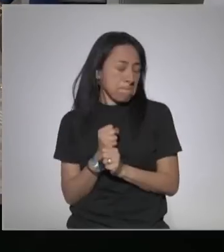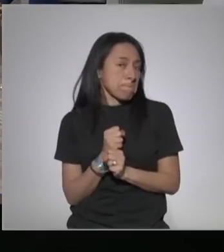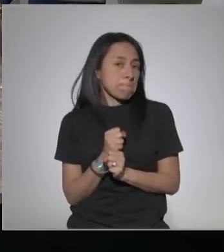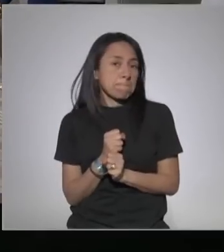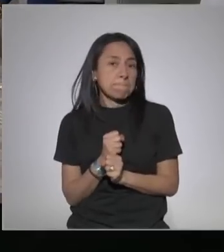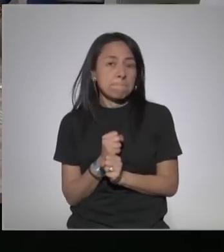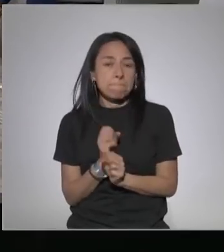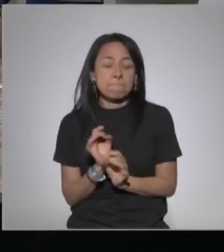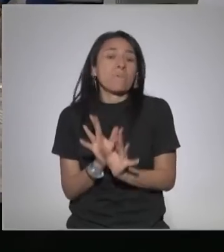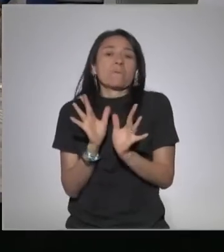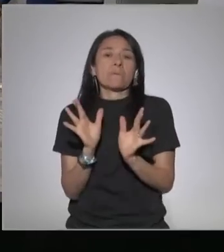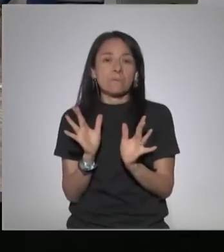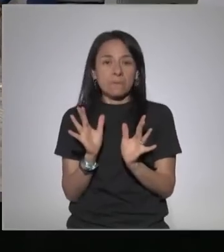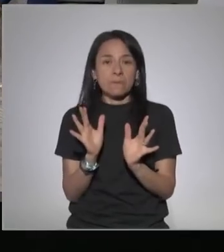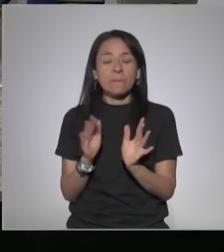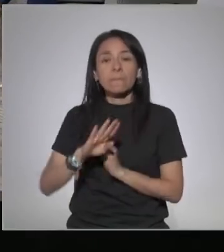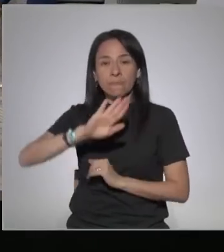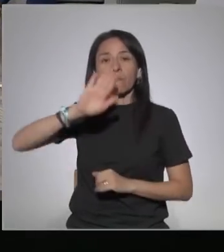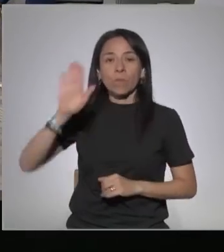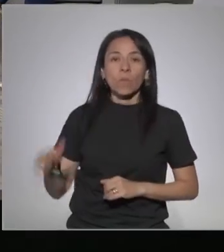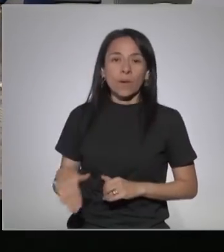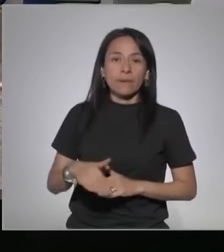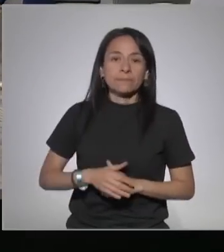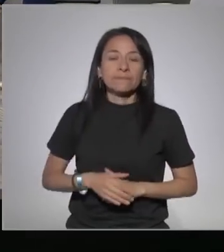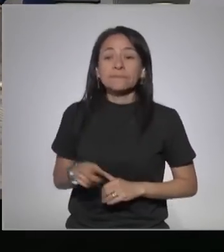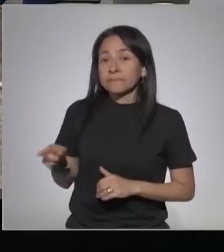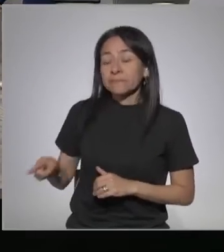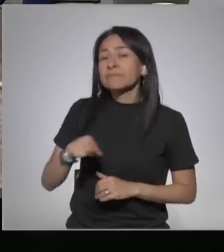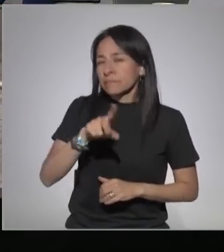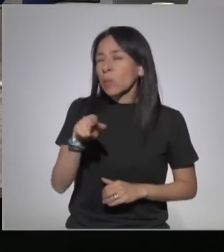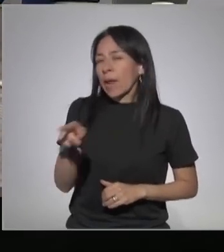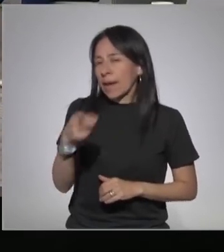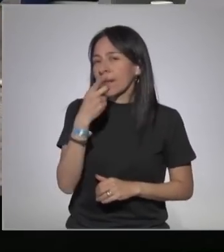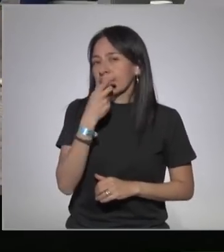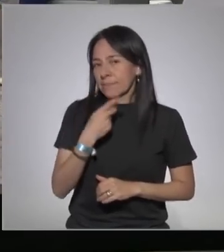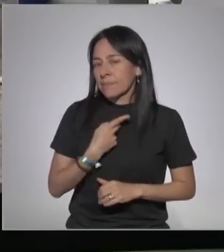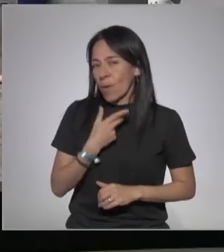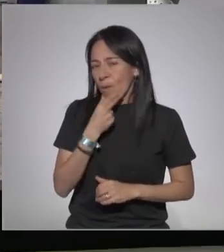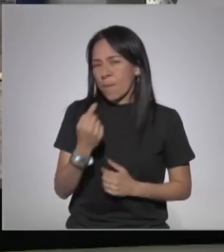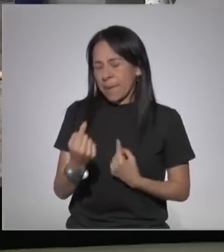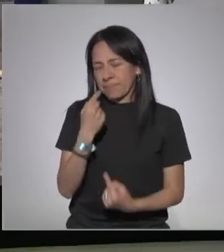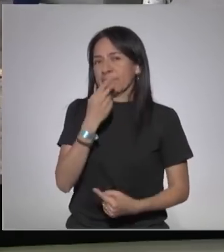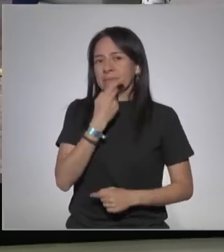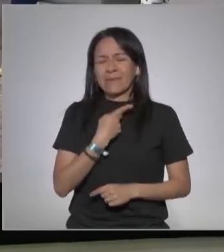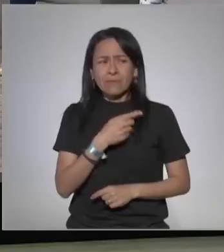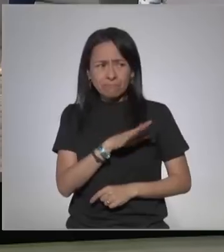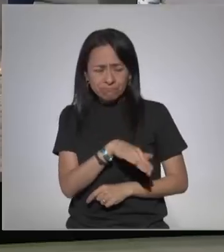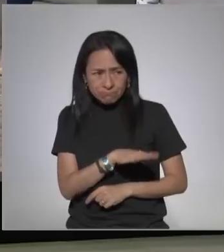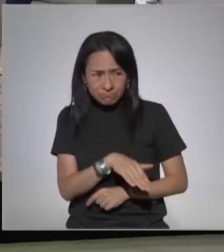Y justamente él me decía, ¿y ahora cómo le hago